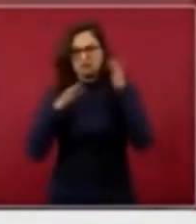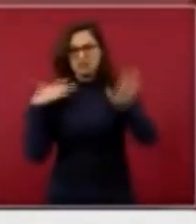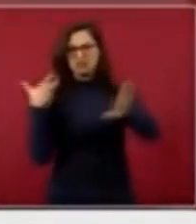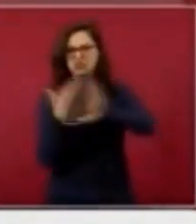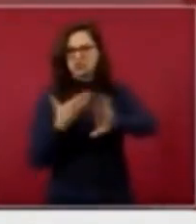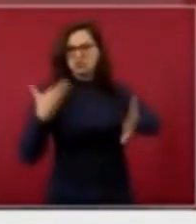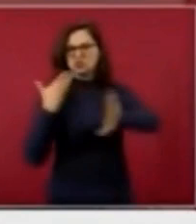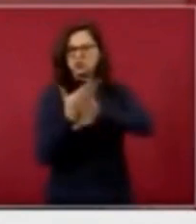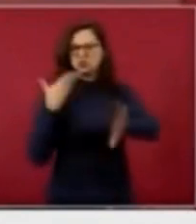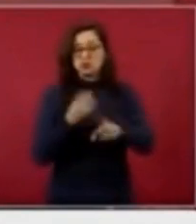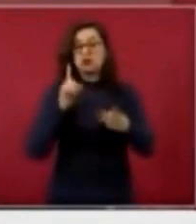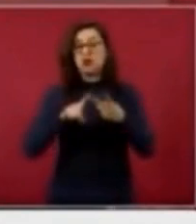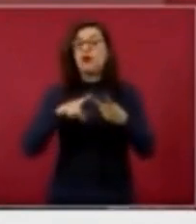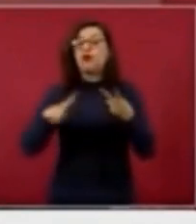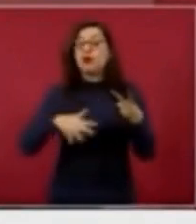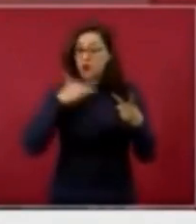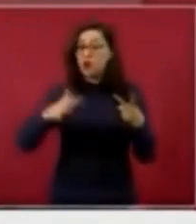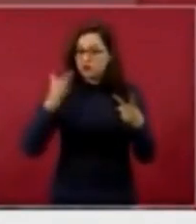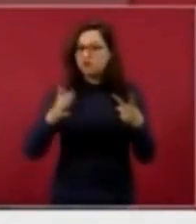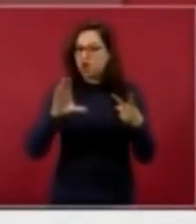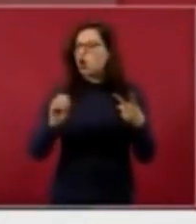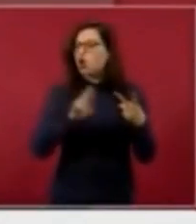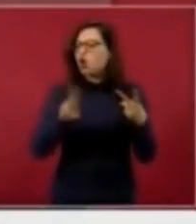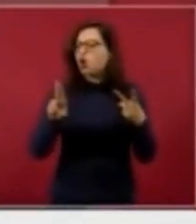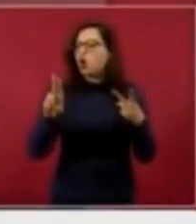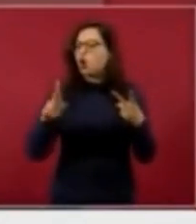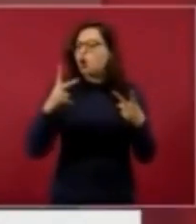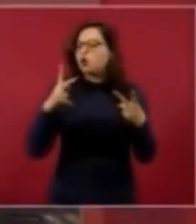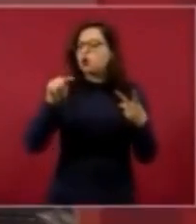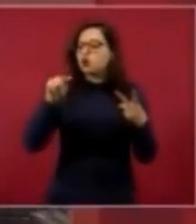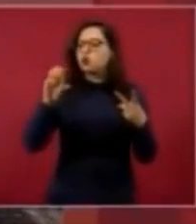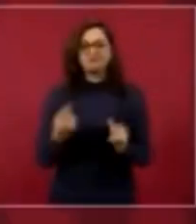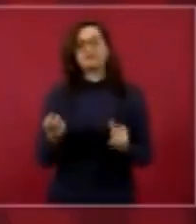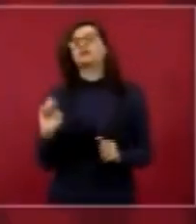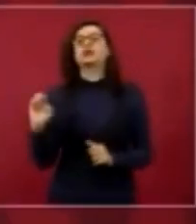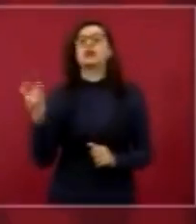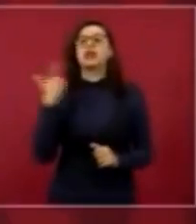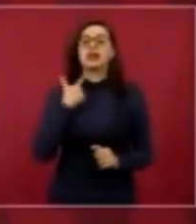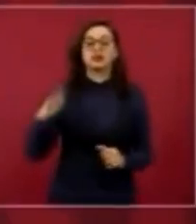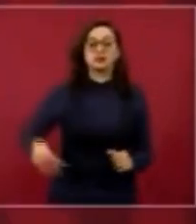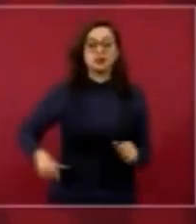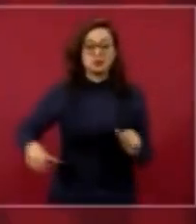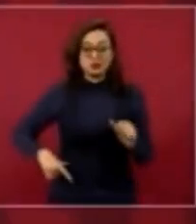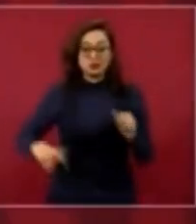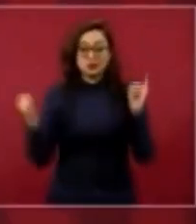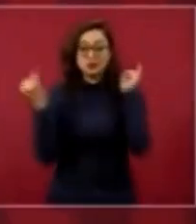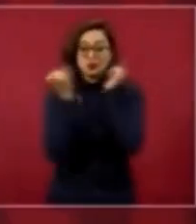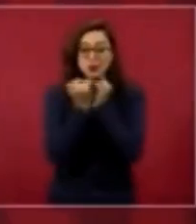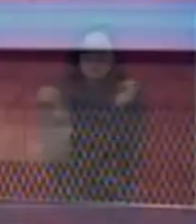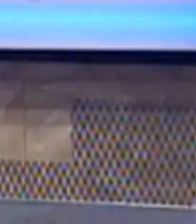2021 cuando coincidieron en el evento conmemorativo del fin de la guerra de castas en quintana roo méxico